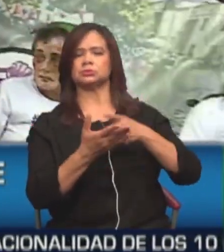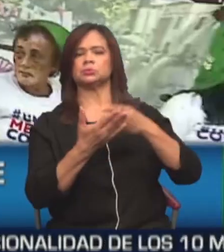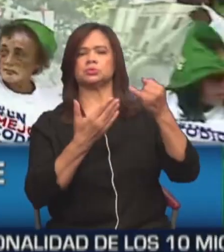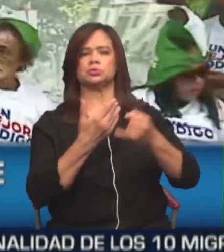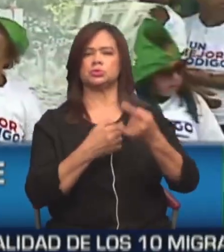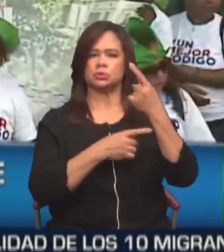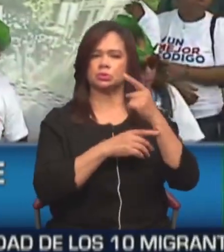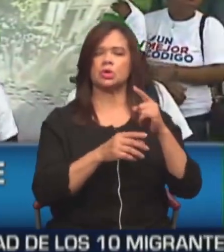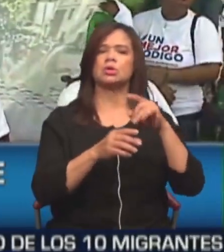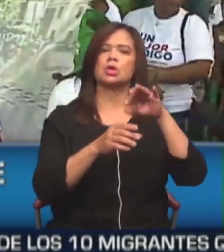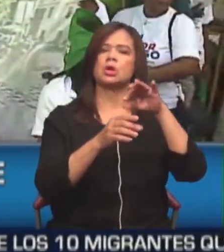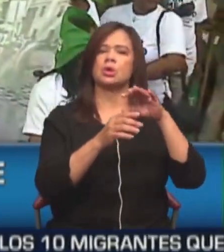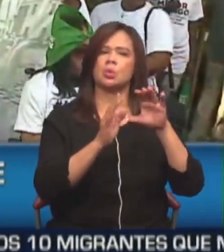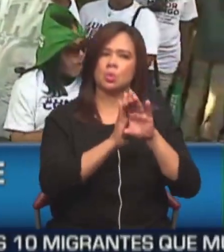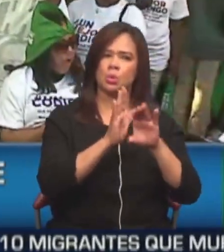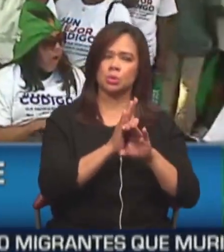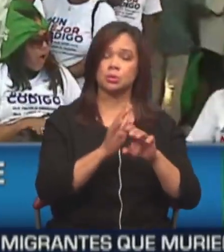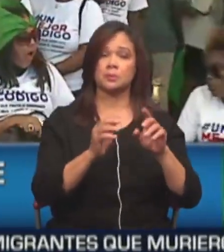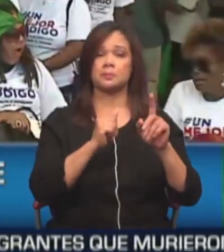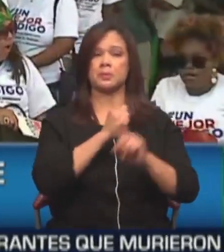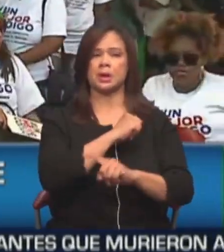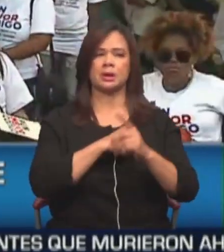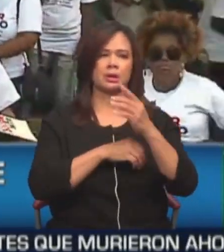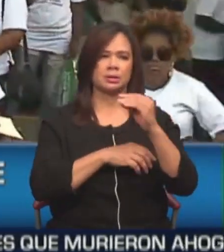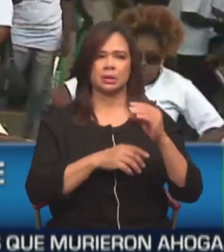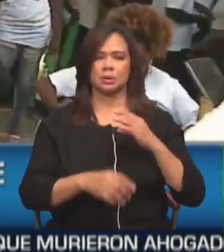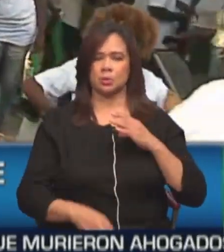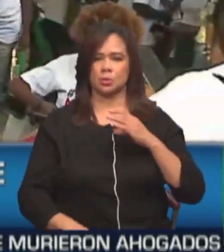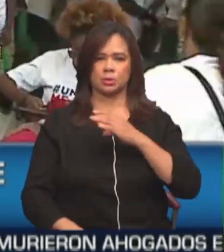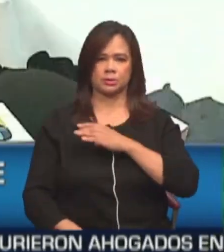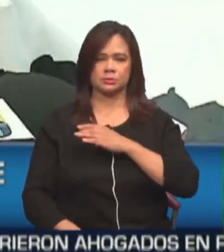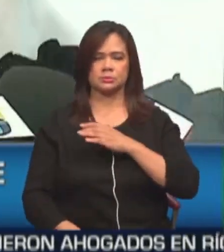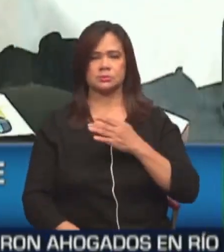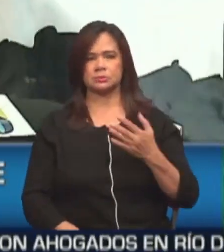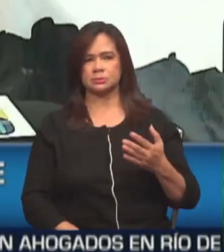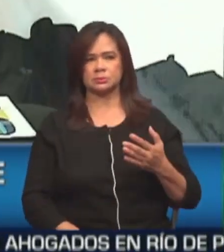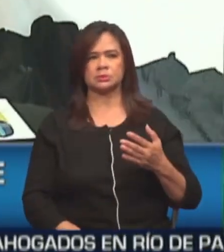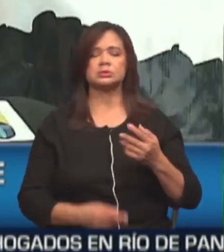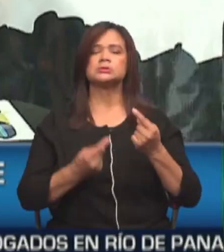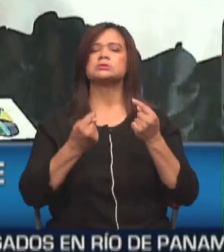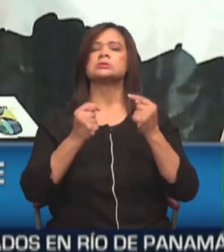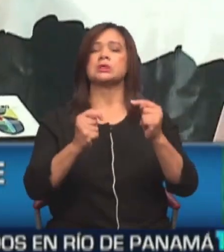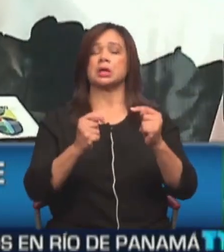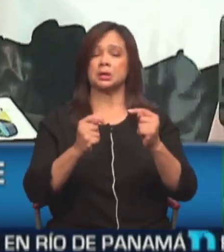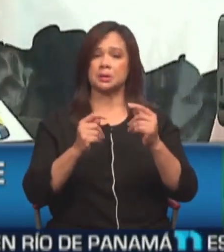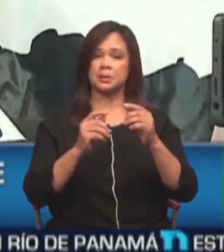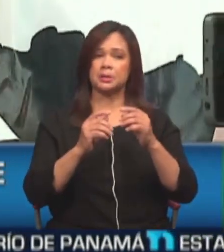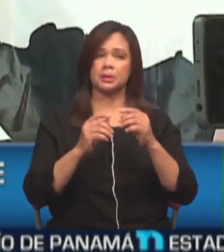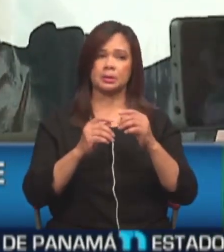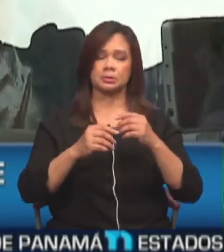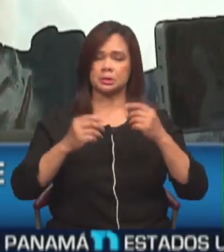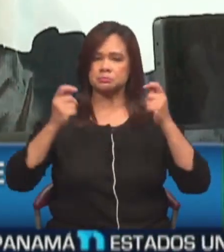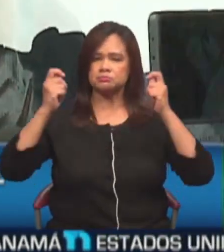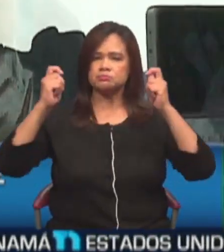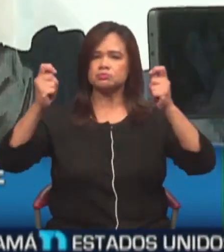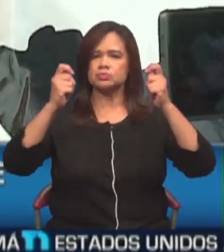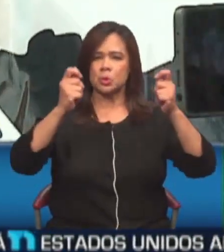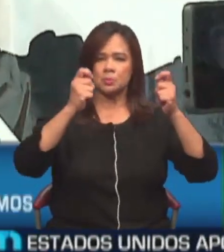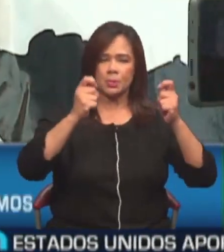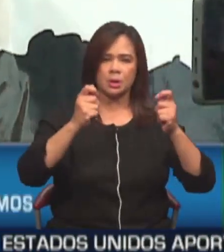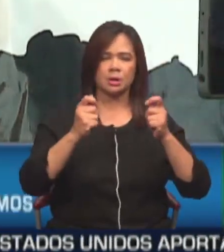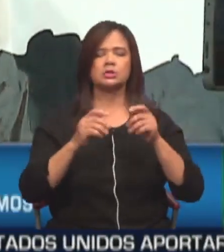modificación del Código Penal que actualmente cursa en el Congreso Nacional. Está tratando de que, por ejemplo, estas manifestaciones, que